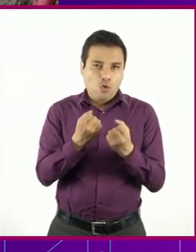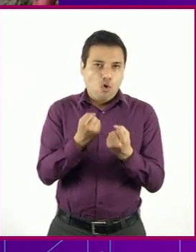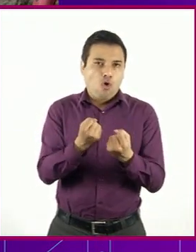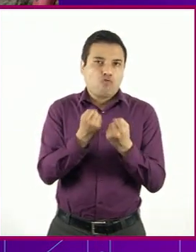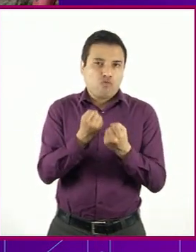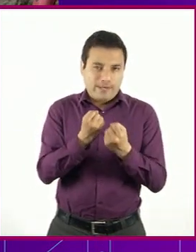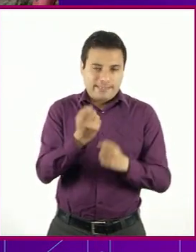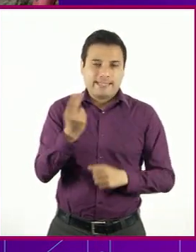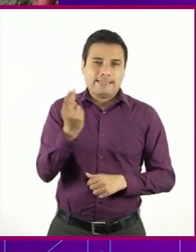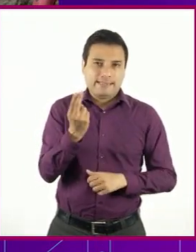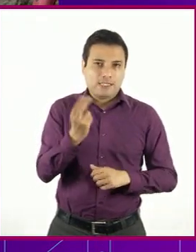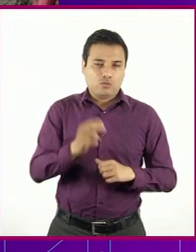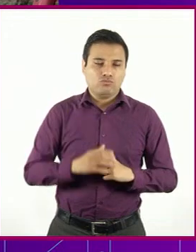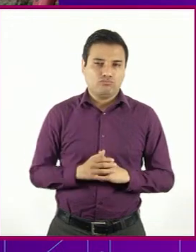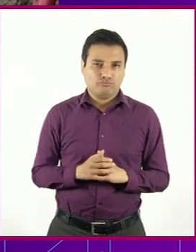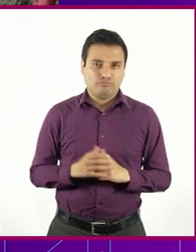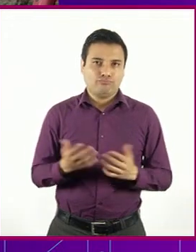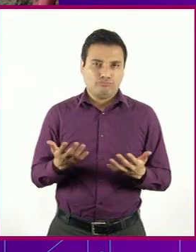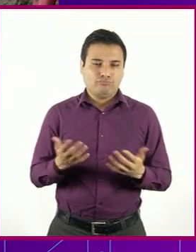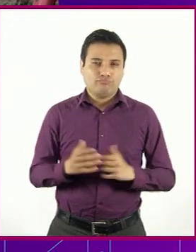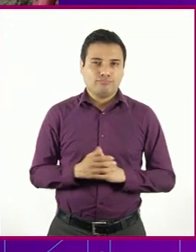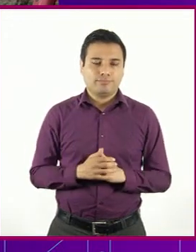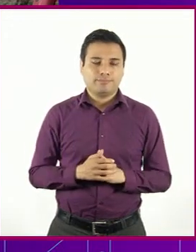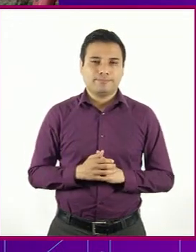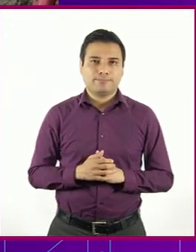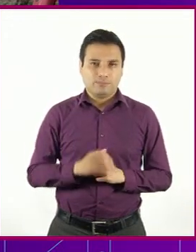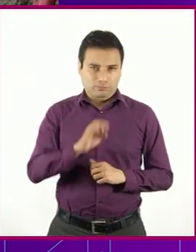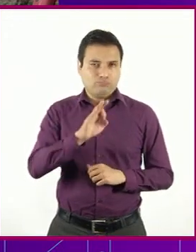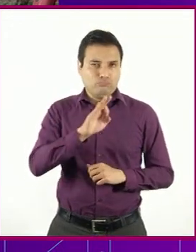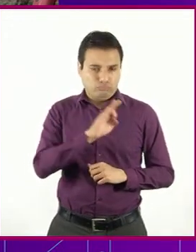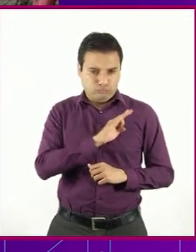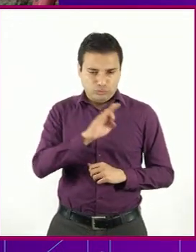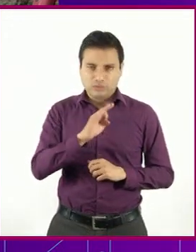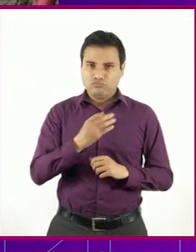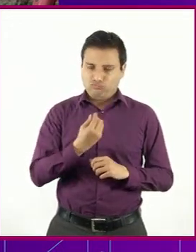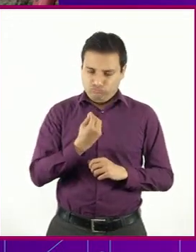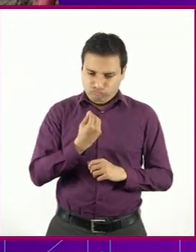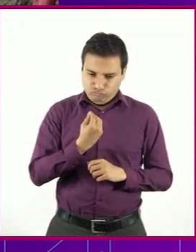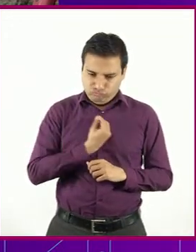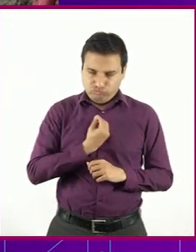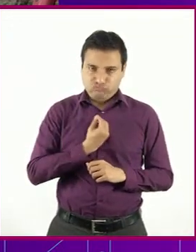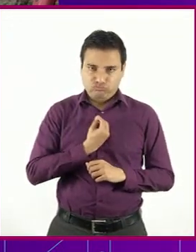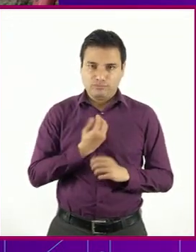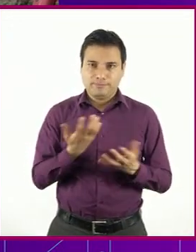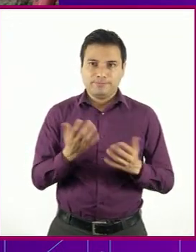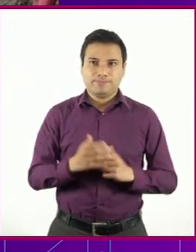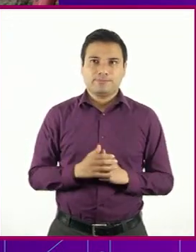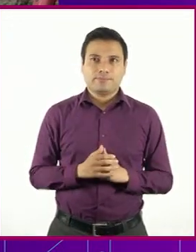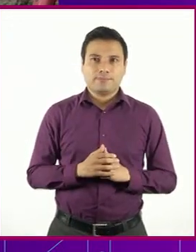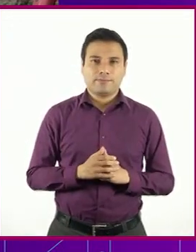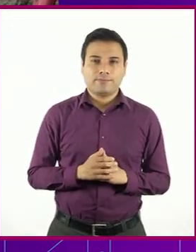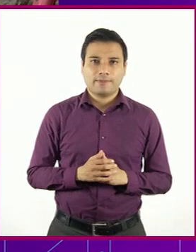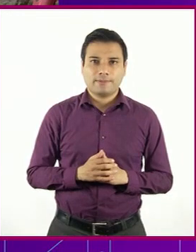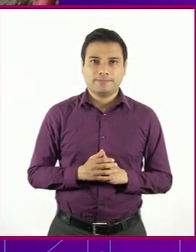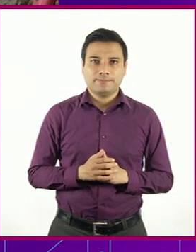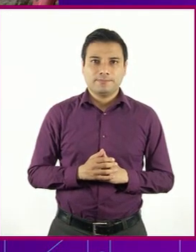del esqueleto o la estructura para que tengan un buen soporte y una durabilidad. Y para el